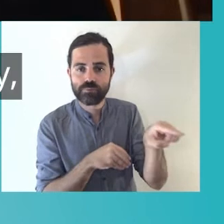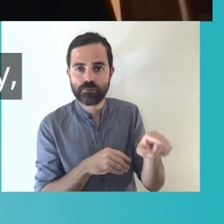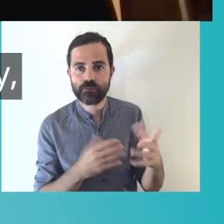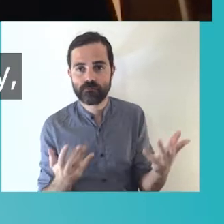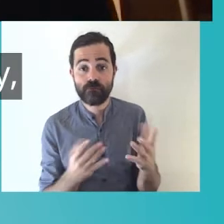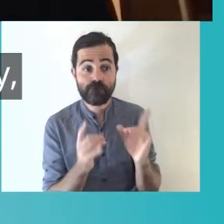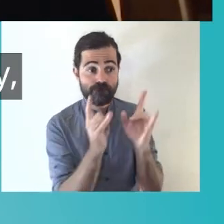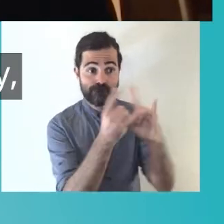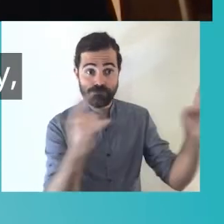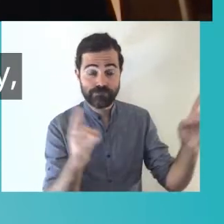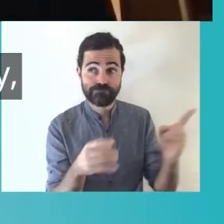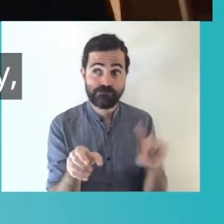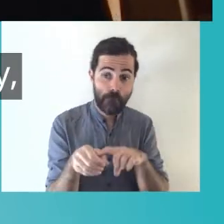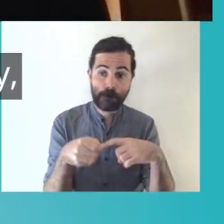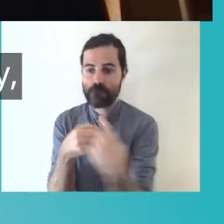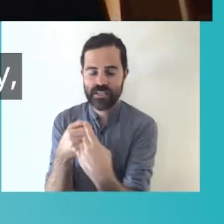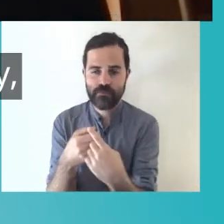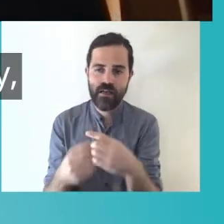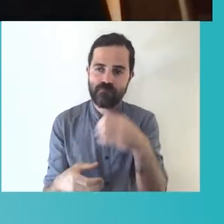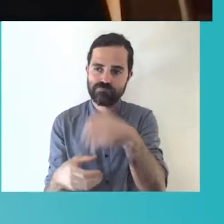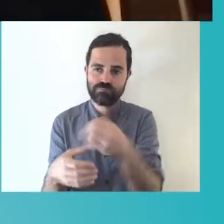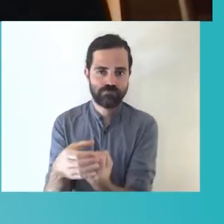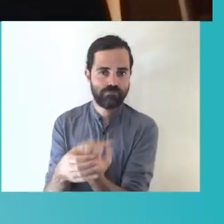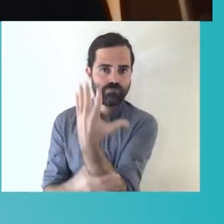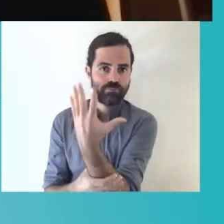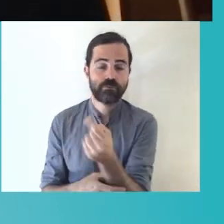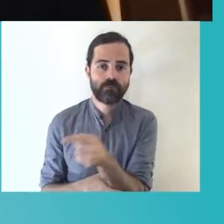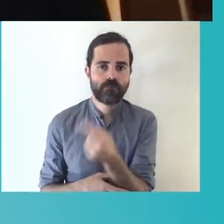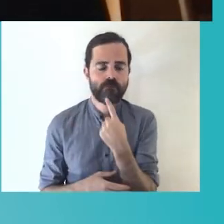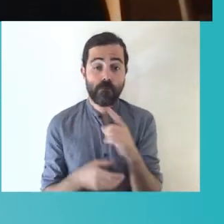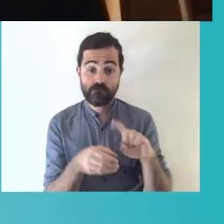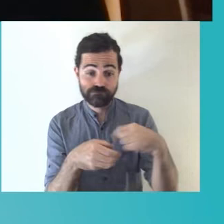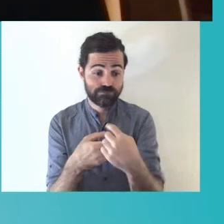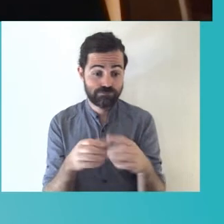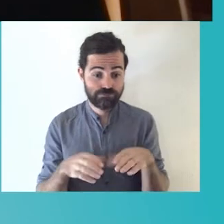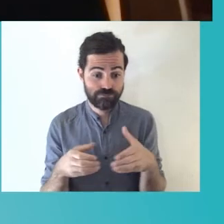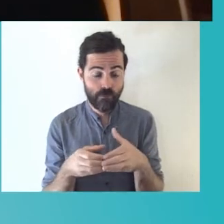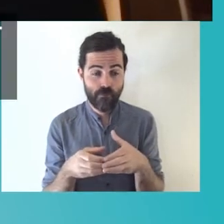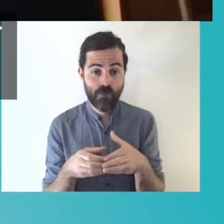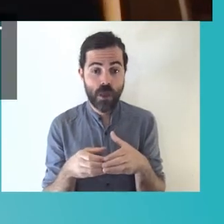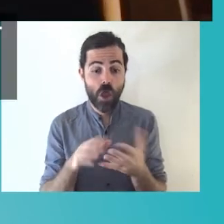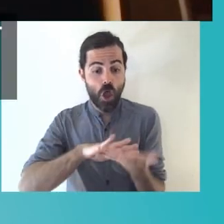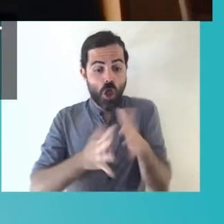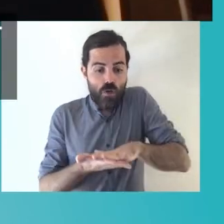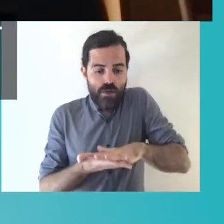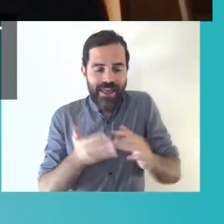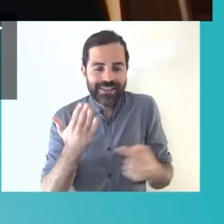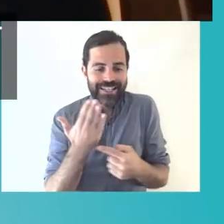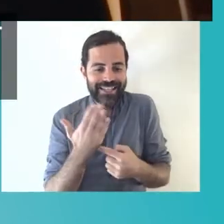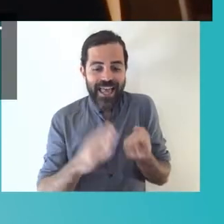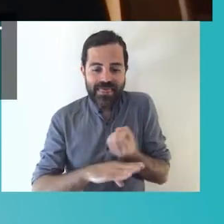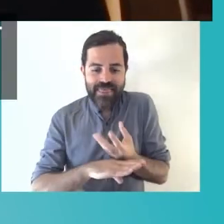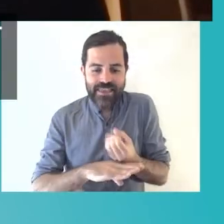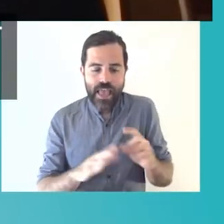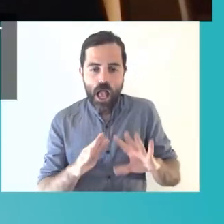bosque. Fomentamos la involucración a través de nuestra comunidad digital, que incluye perfiles corporativos que las empresas usan para dar mayor